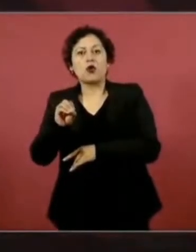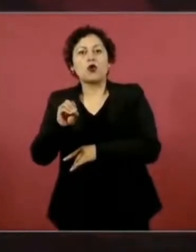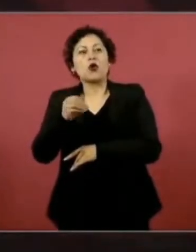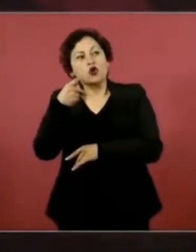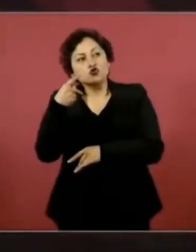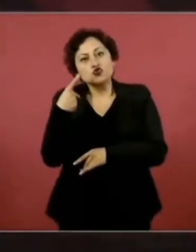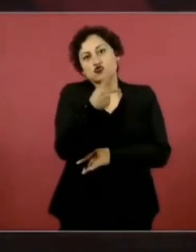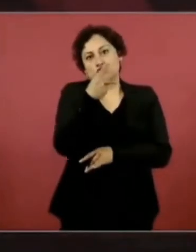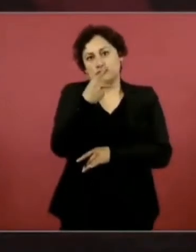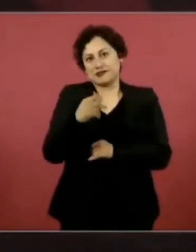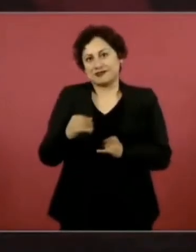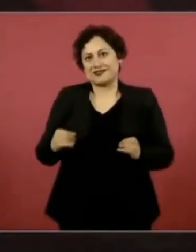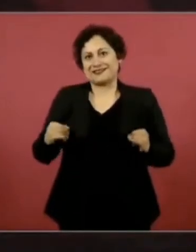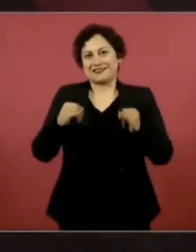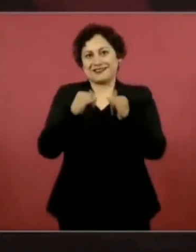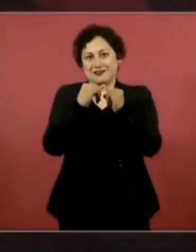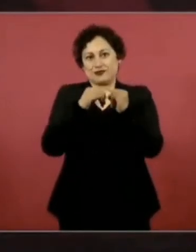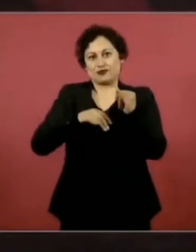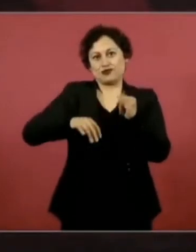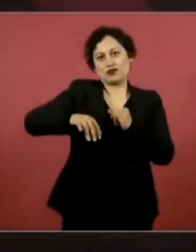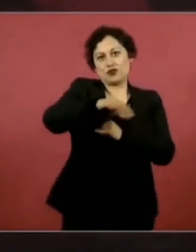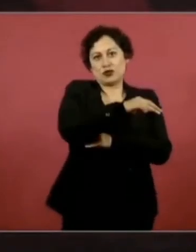crearon para